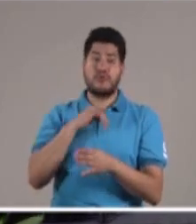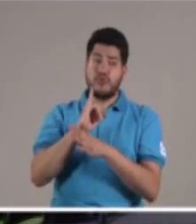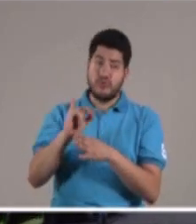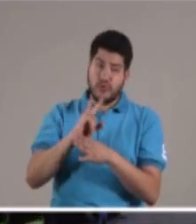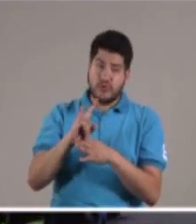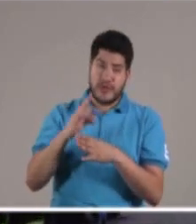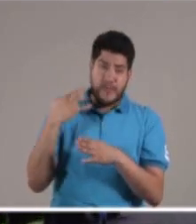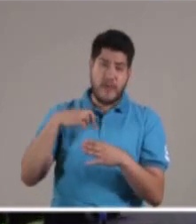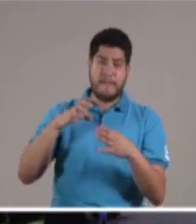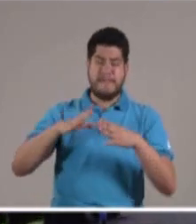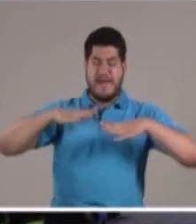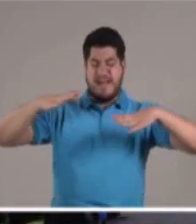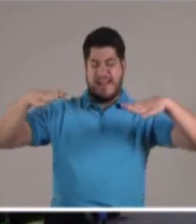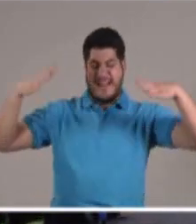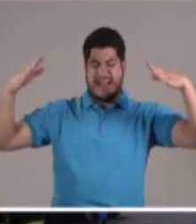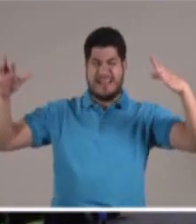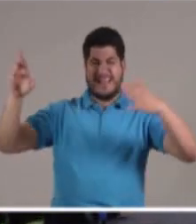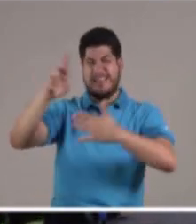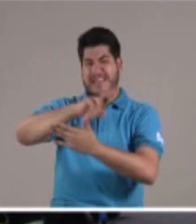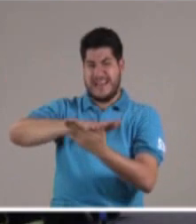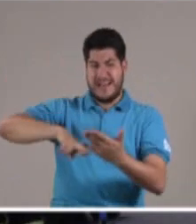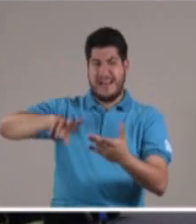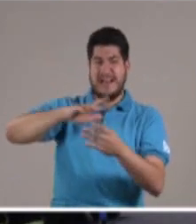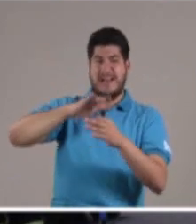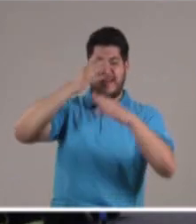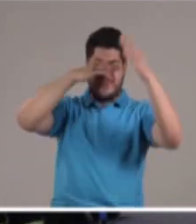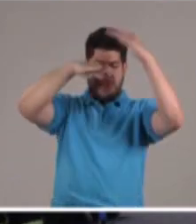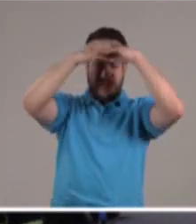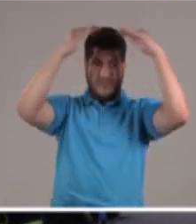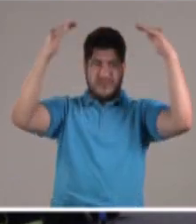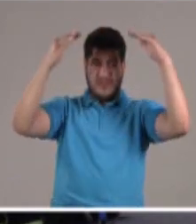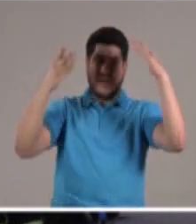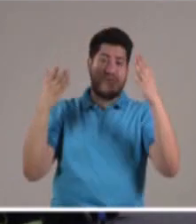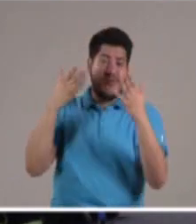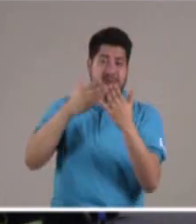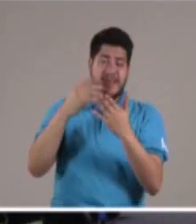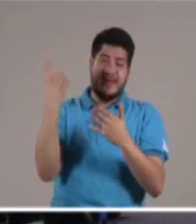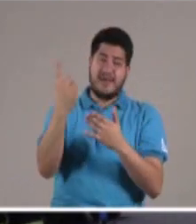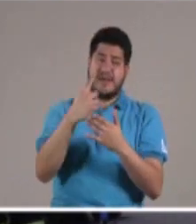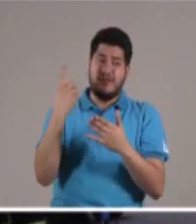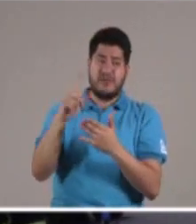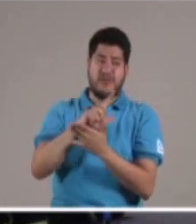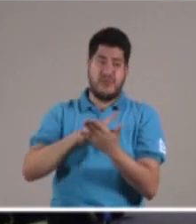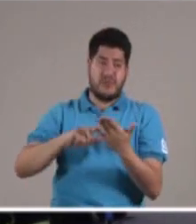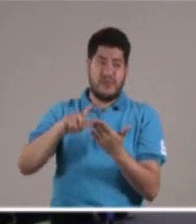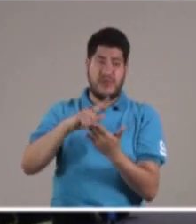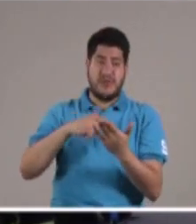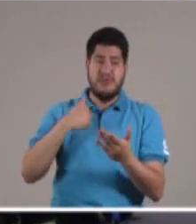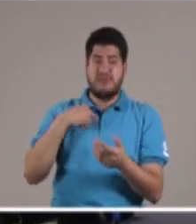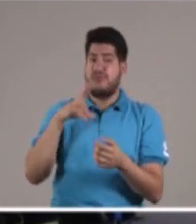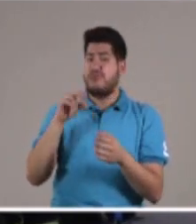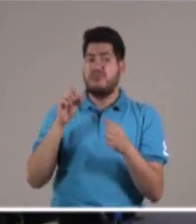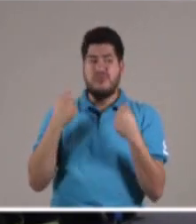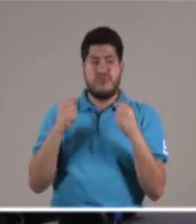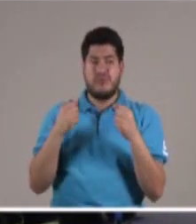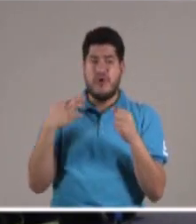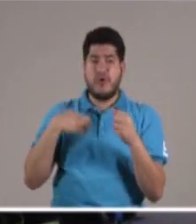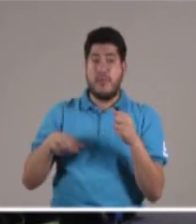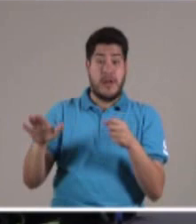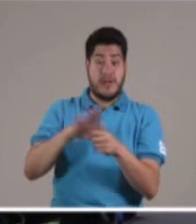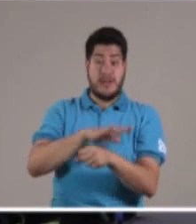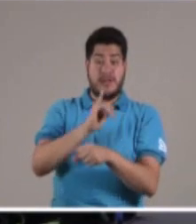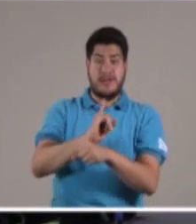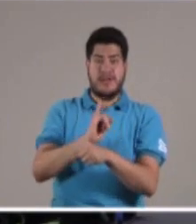expandir el reino de los cielos y la palabra del señor llegue a todos lados fíjese que yo no lo hago para que se llene la iglesia si la iglesia está